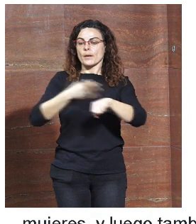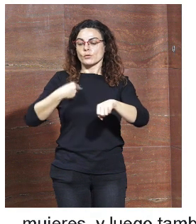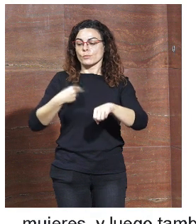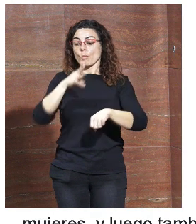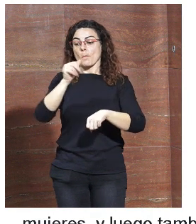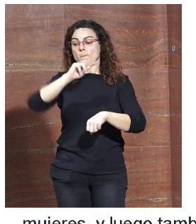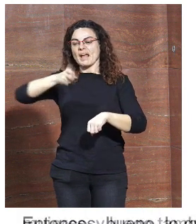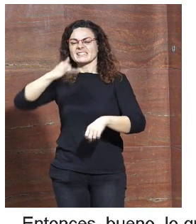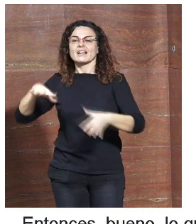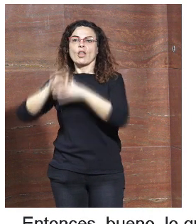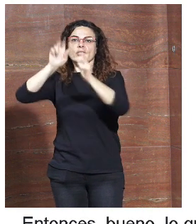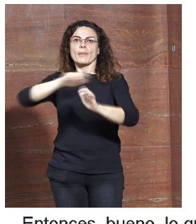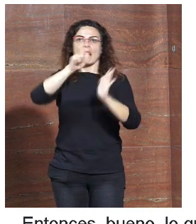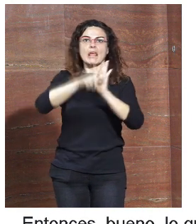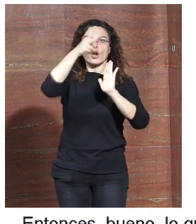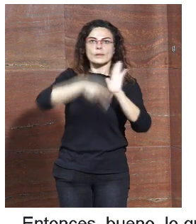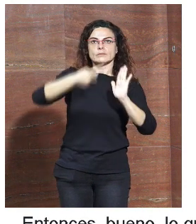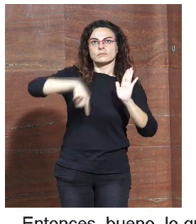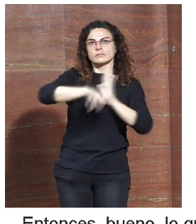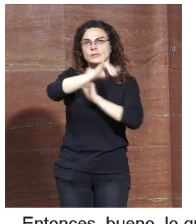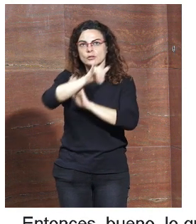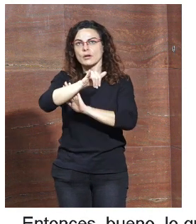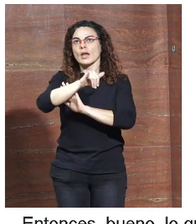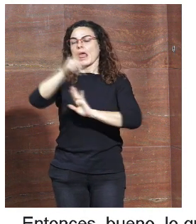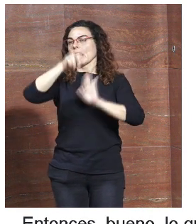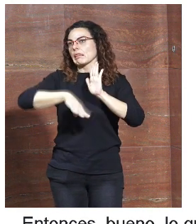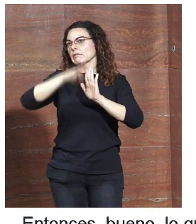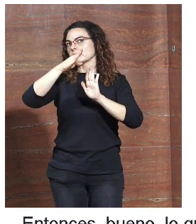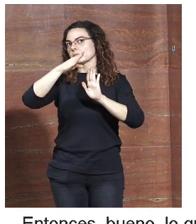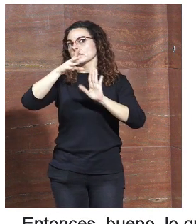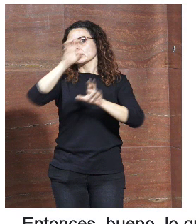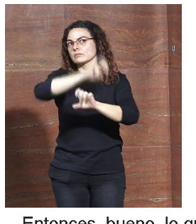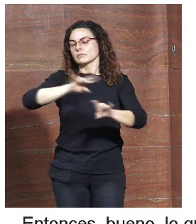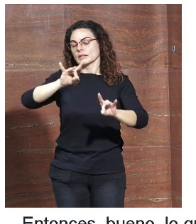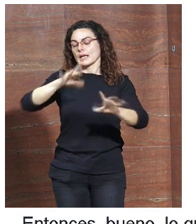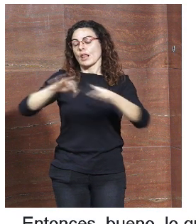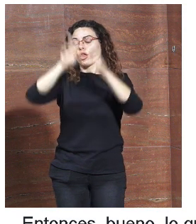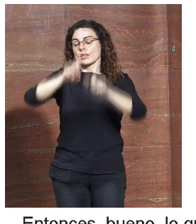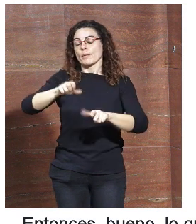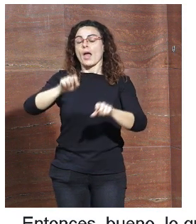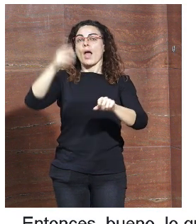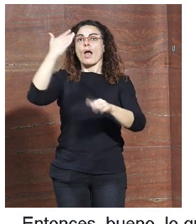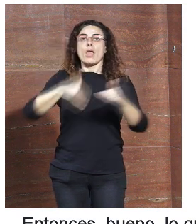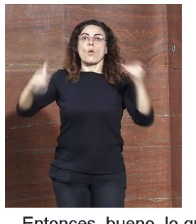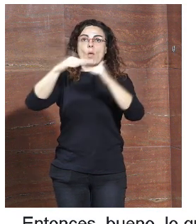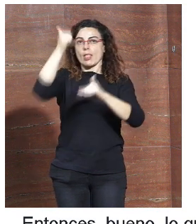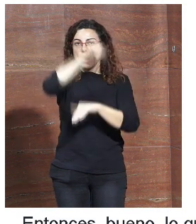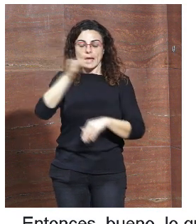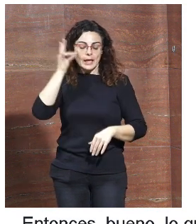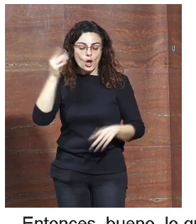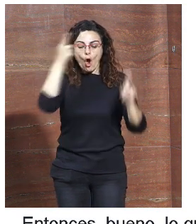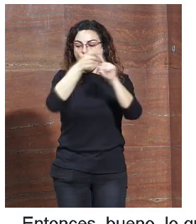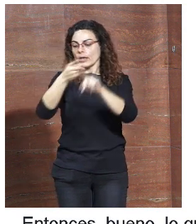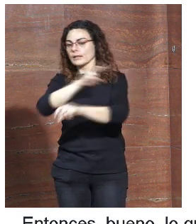desde las leyes normativas que tenemos a diferentes niveles del ámbito de igualdad de género. Los datos objetivos de